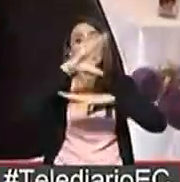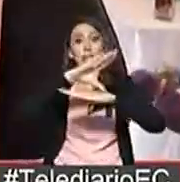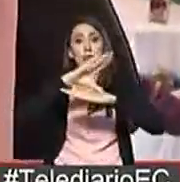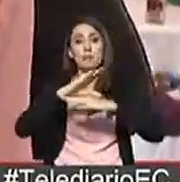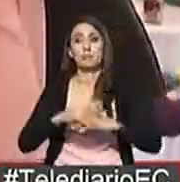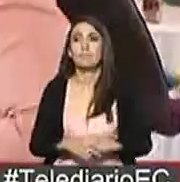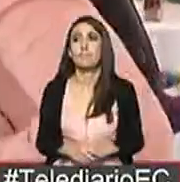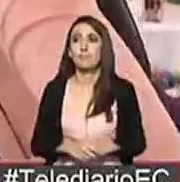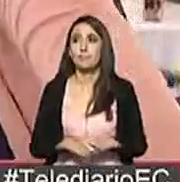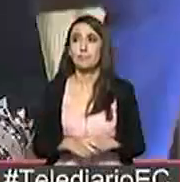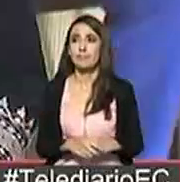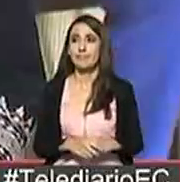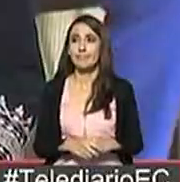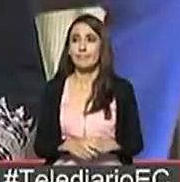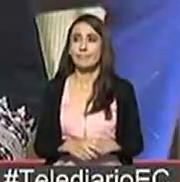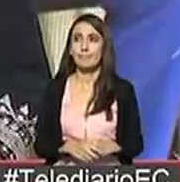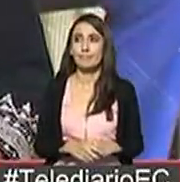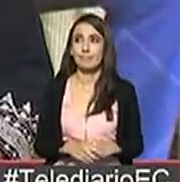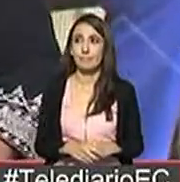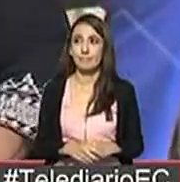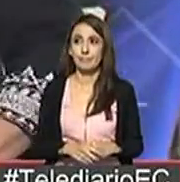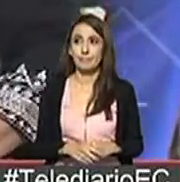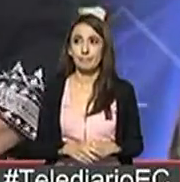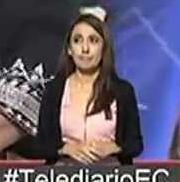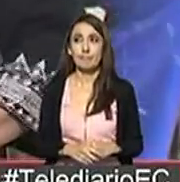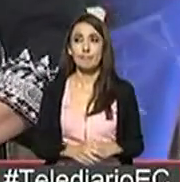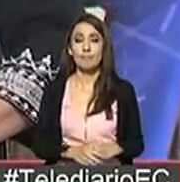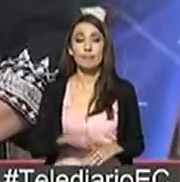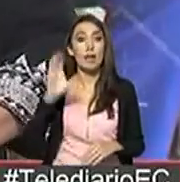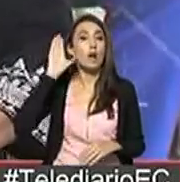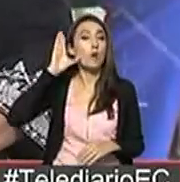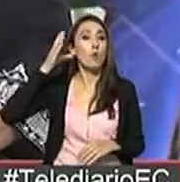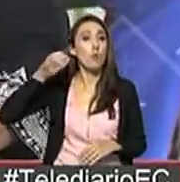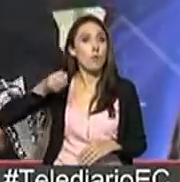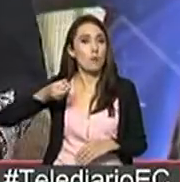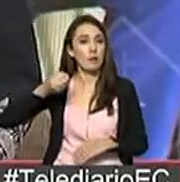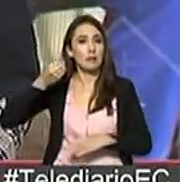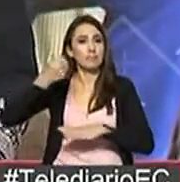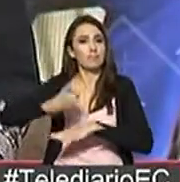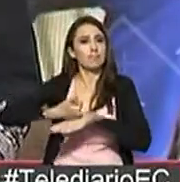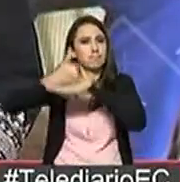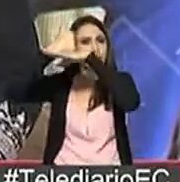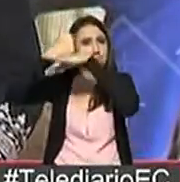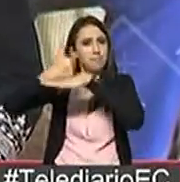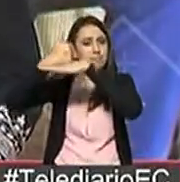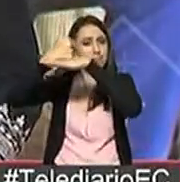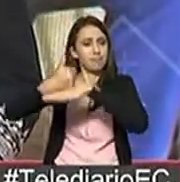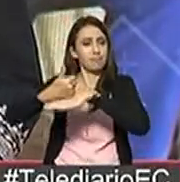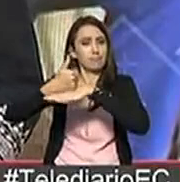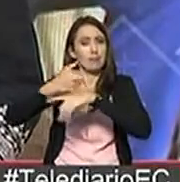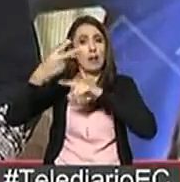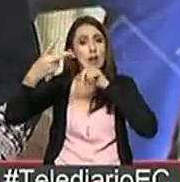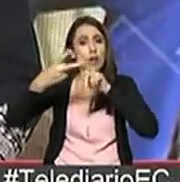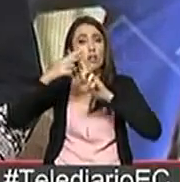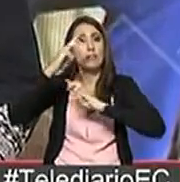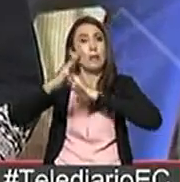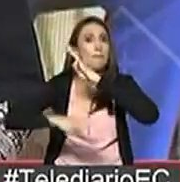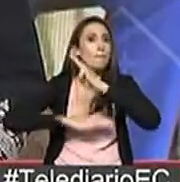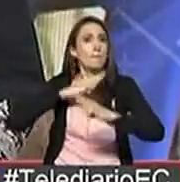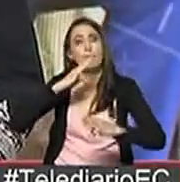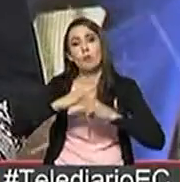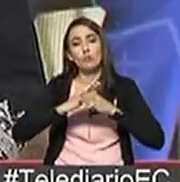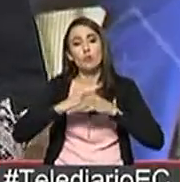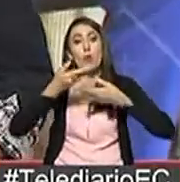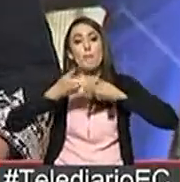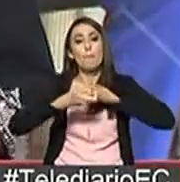Valeria Villarroel, Medios Públicos. Cuenca se postula como la segunda ciudad artesanal y diversa del mundo y